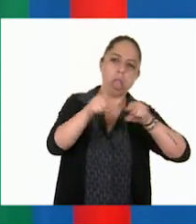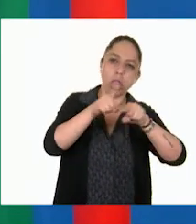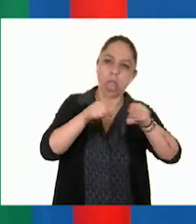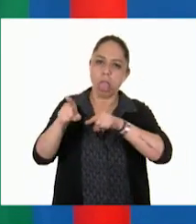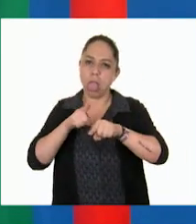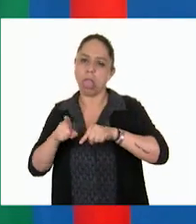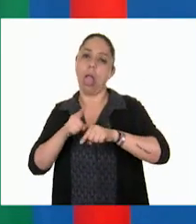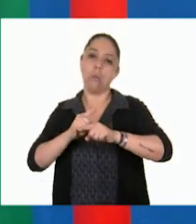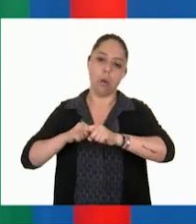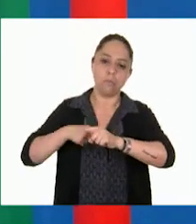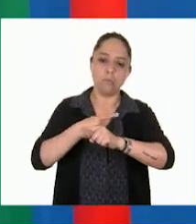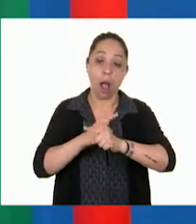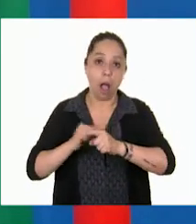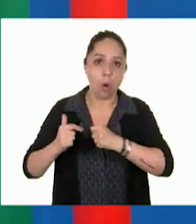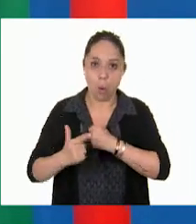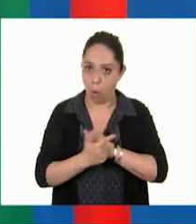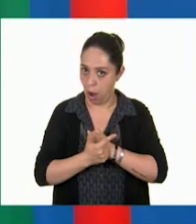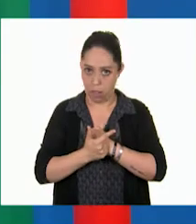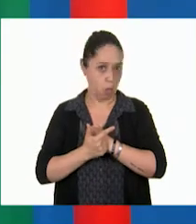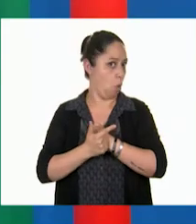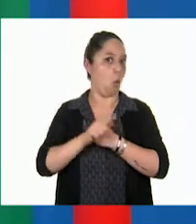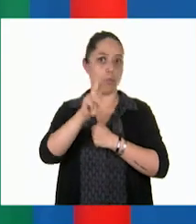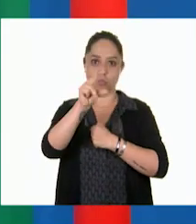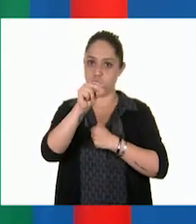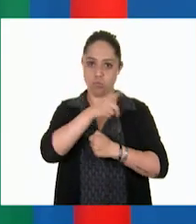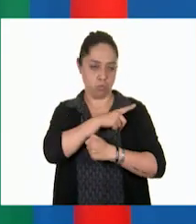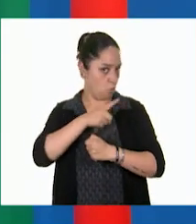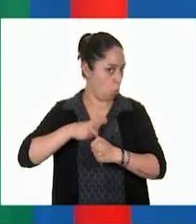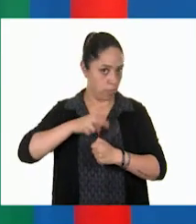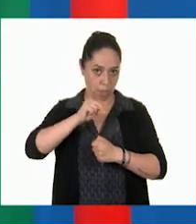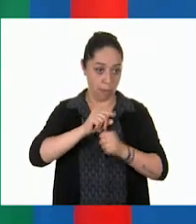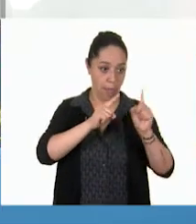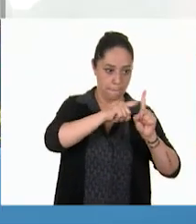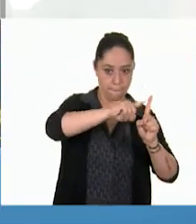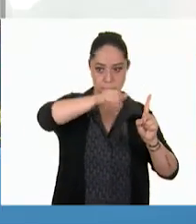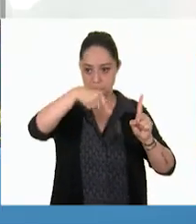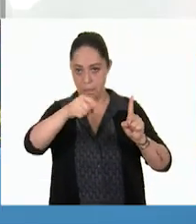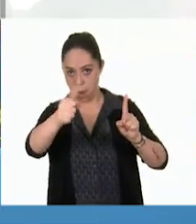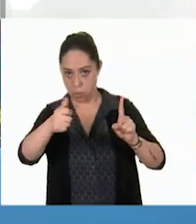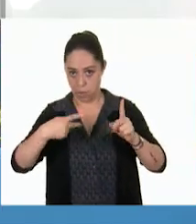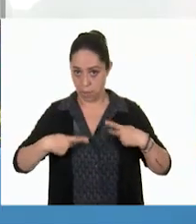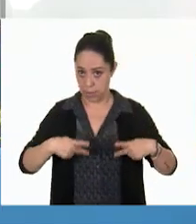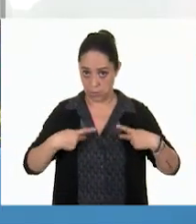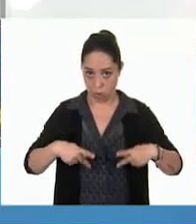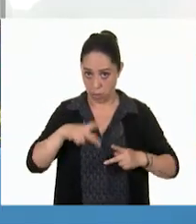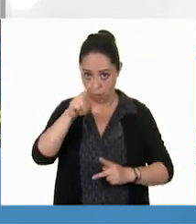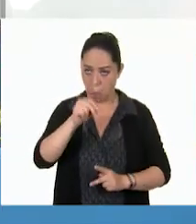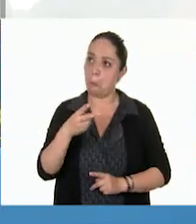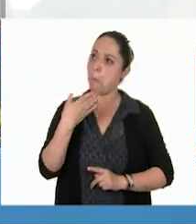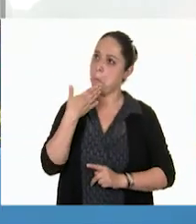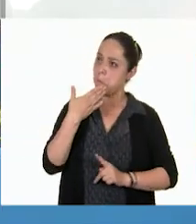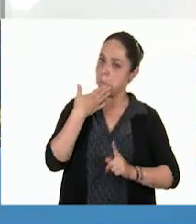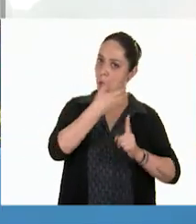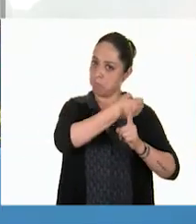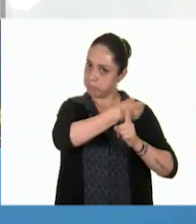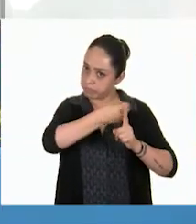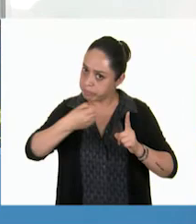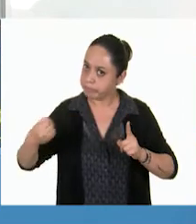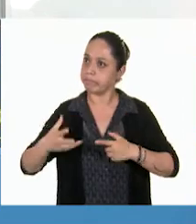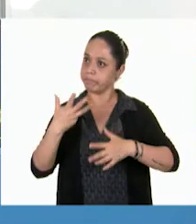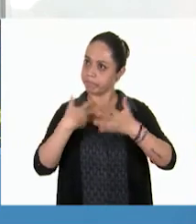ni relación de sometimiento tanto de una persona a otra. ¡Qué respuesta tan completa, Juan Carlos! Muy